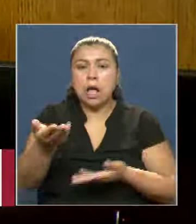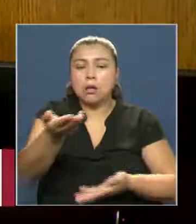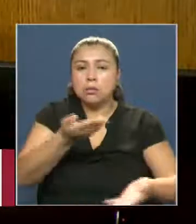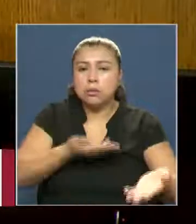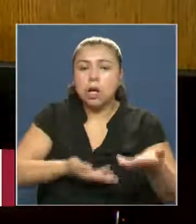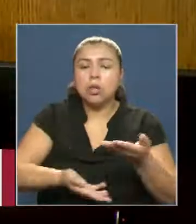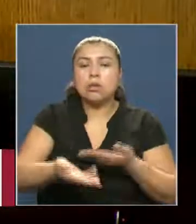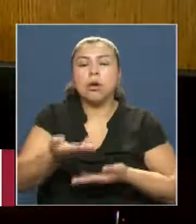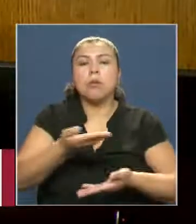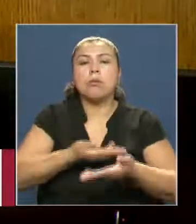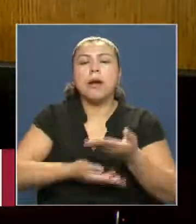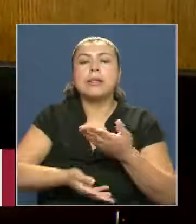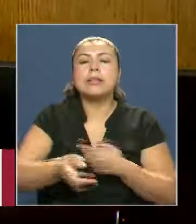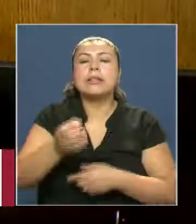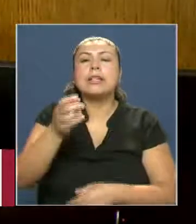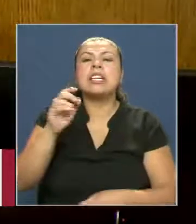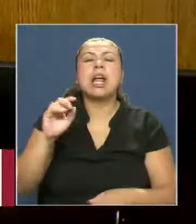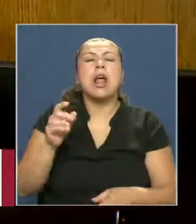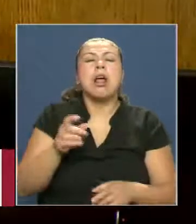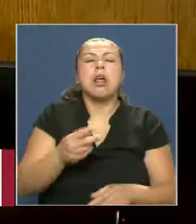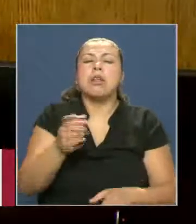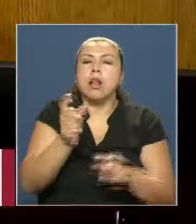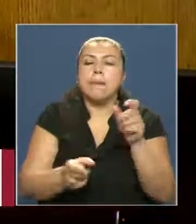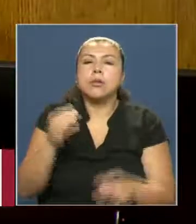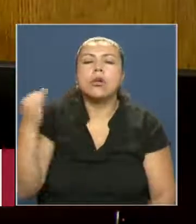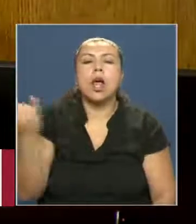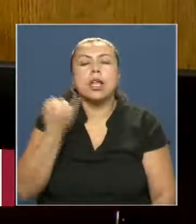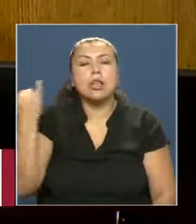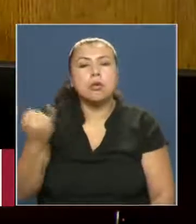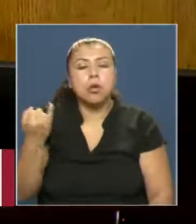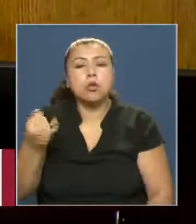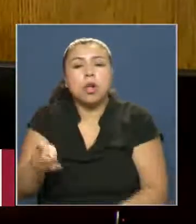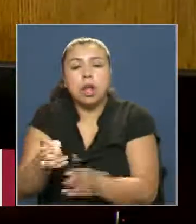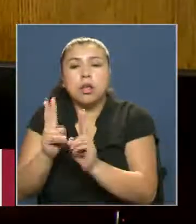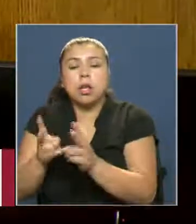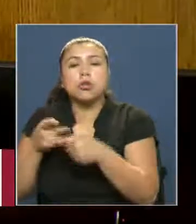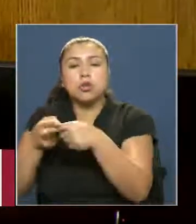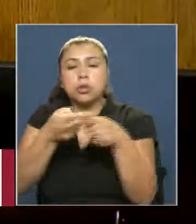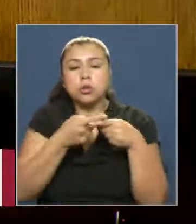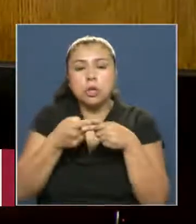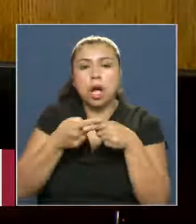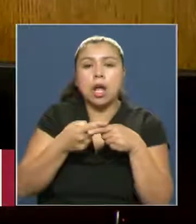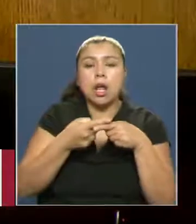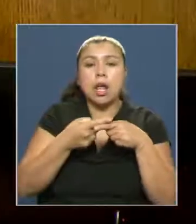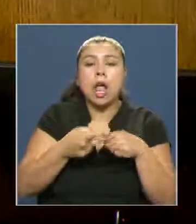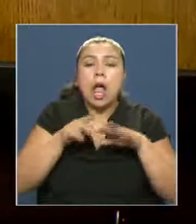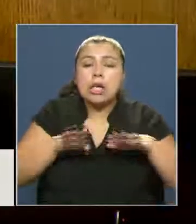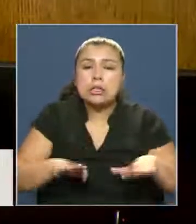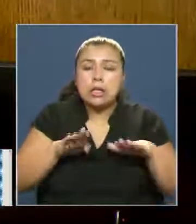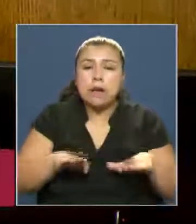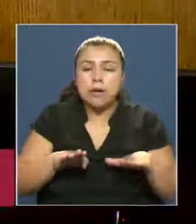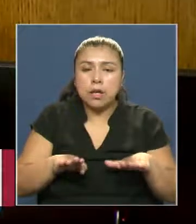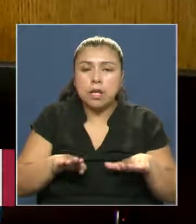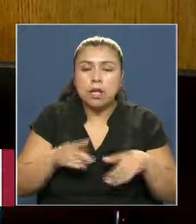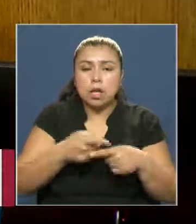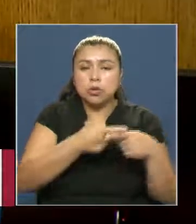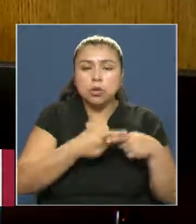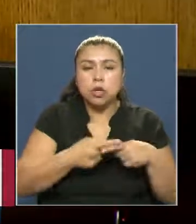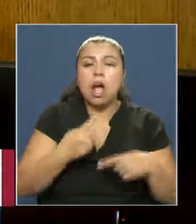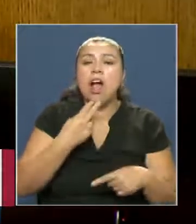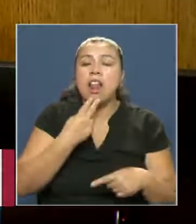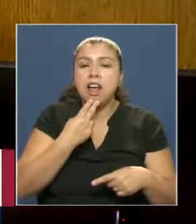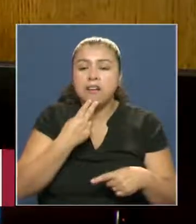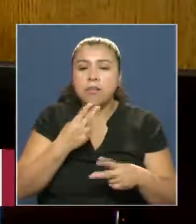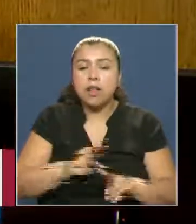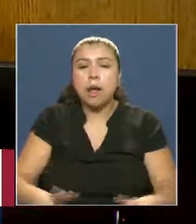de la libertad individual y los derechos sociales, la estabilidad social, la paz social, la vida de